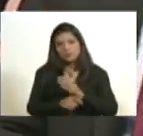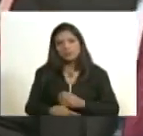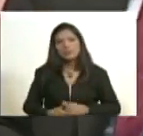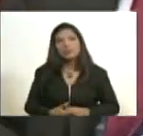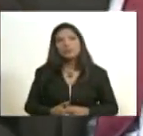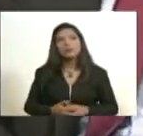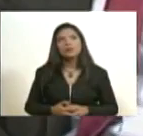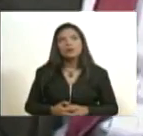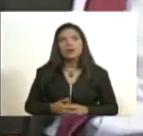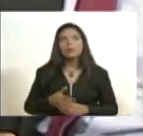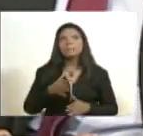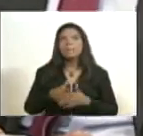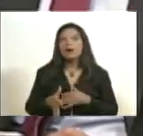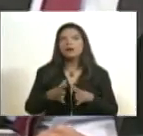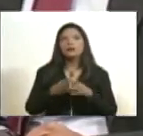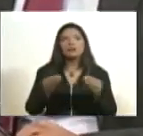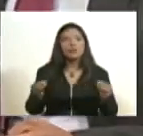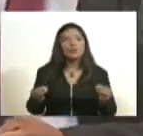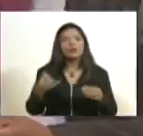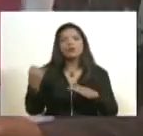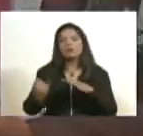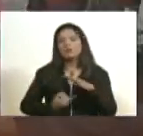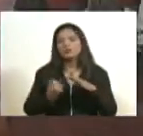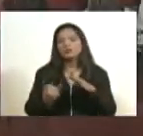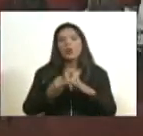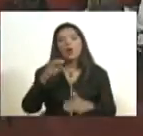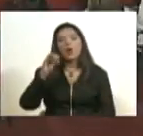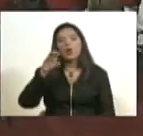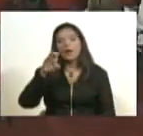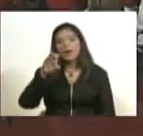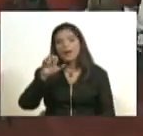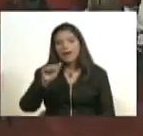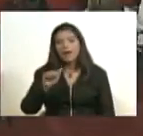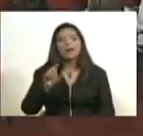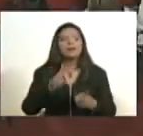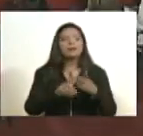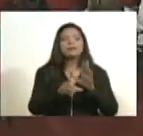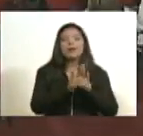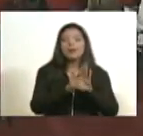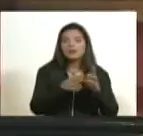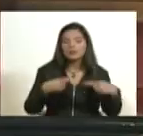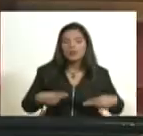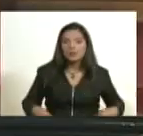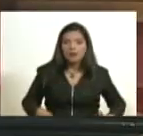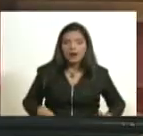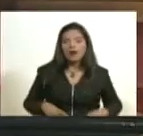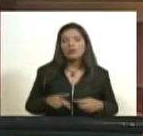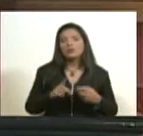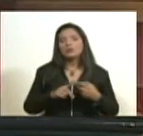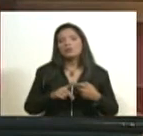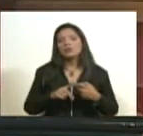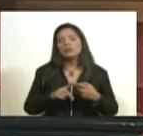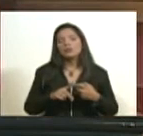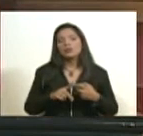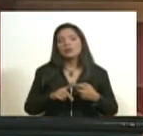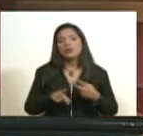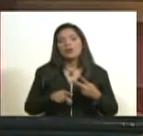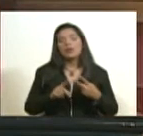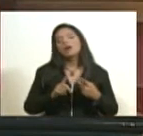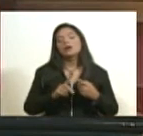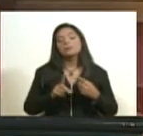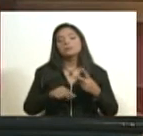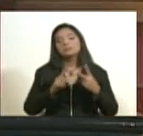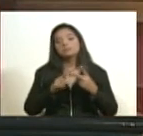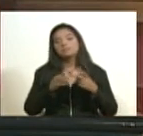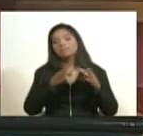para los organismos de la OEA, Consejo de Derechos Humanos, el CIDH que lo llama, la Corte Interamericana de Derechos Humanos